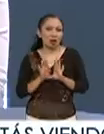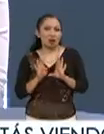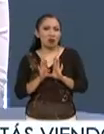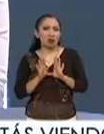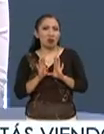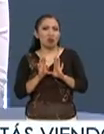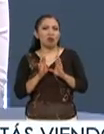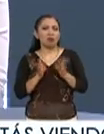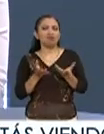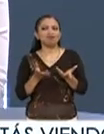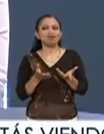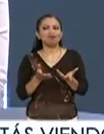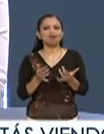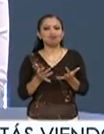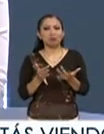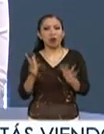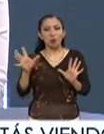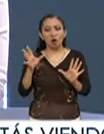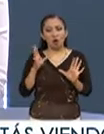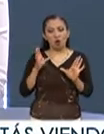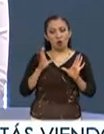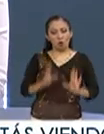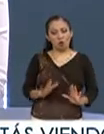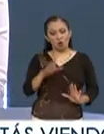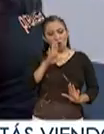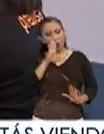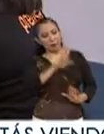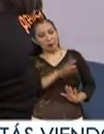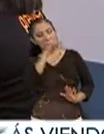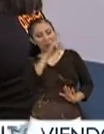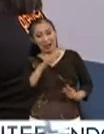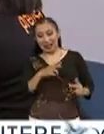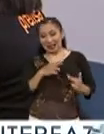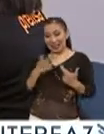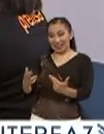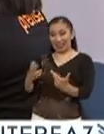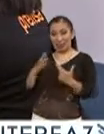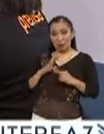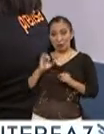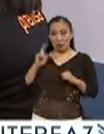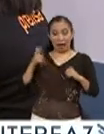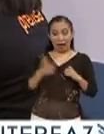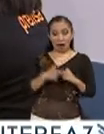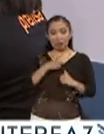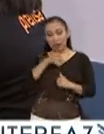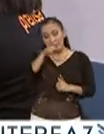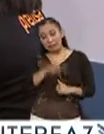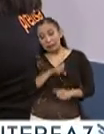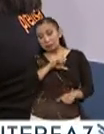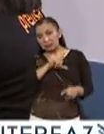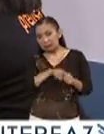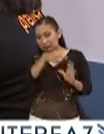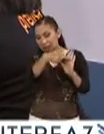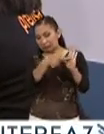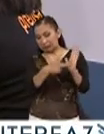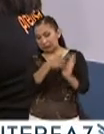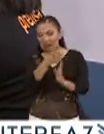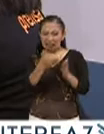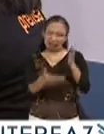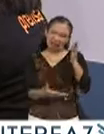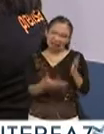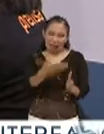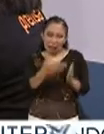bien, pues sí, los cuerpos que están en condiciones para donar órganos, tienen que tener condiciones muy específicas que a veces